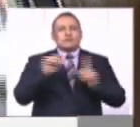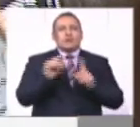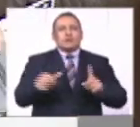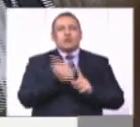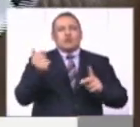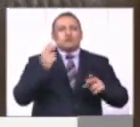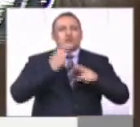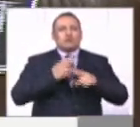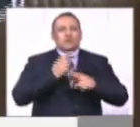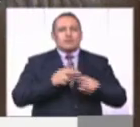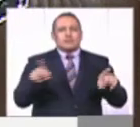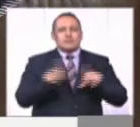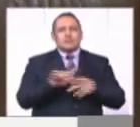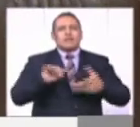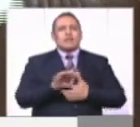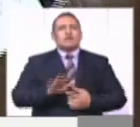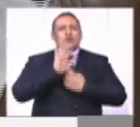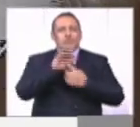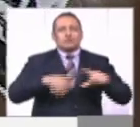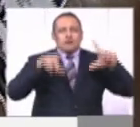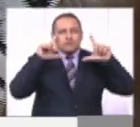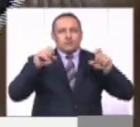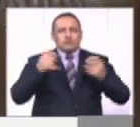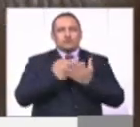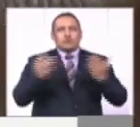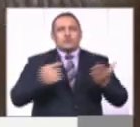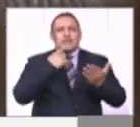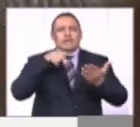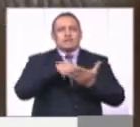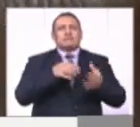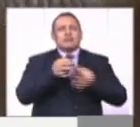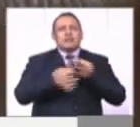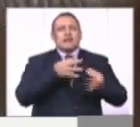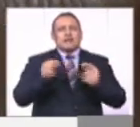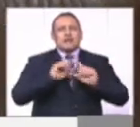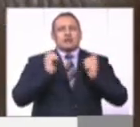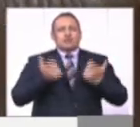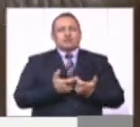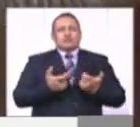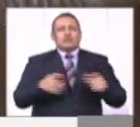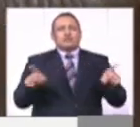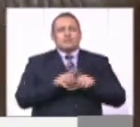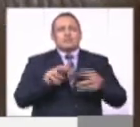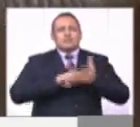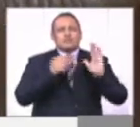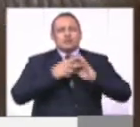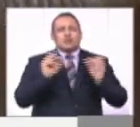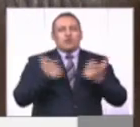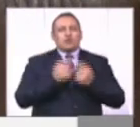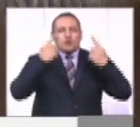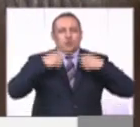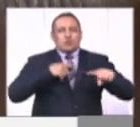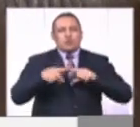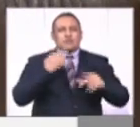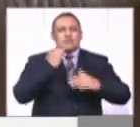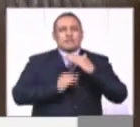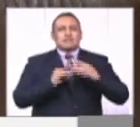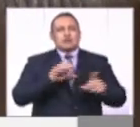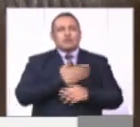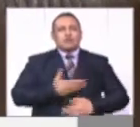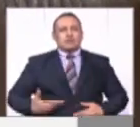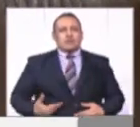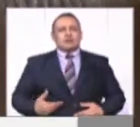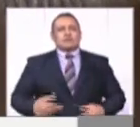denominación que nos muestre un una foto en la cual en la cual diga que esos consejos se trataban de consejos de coordinación